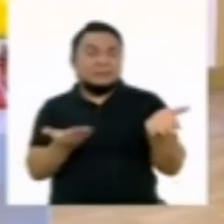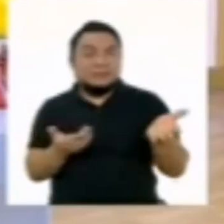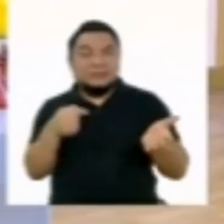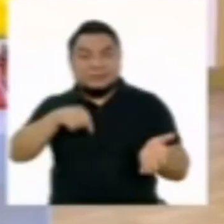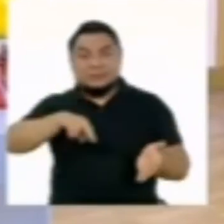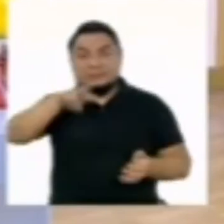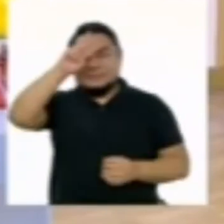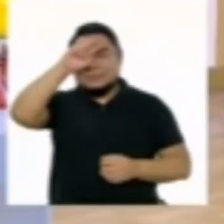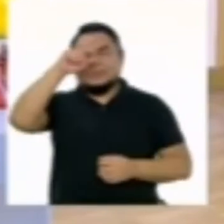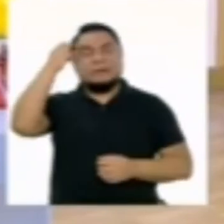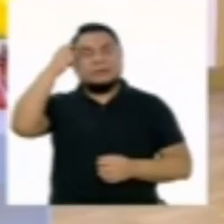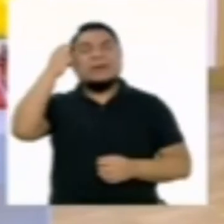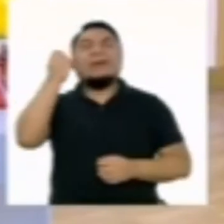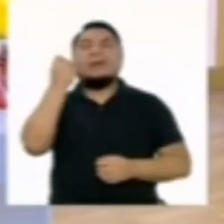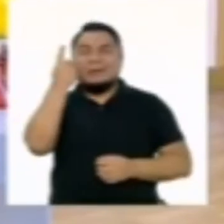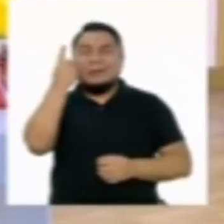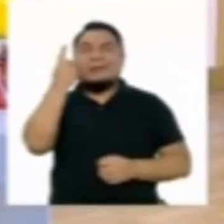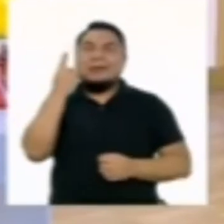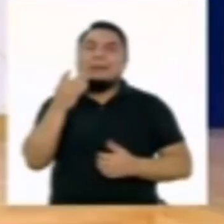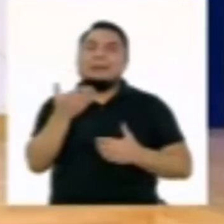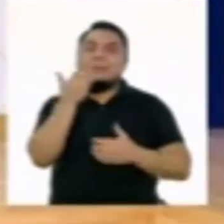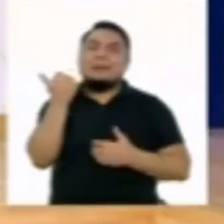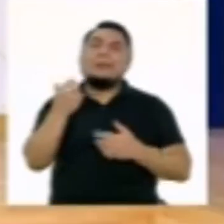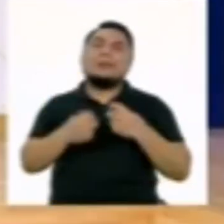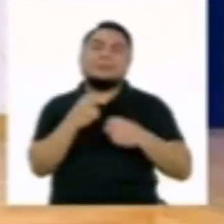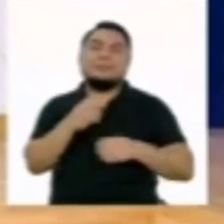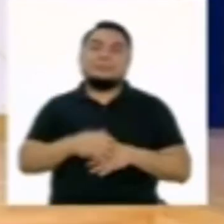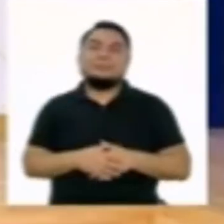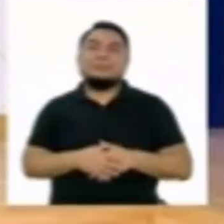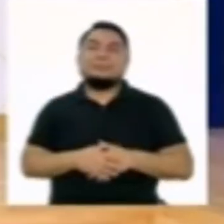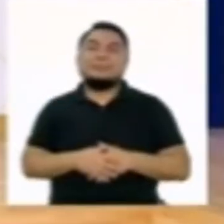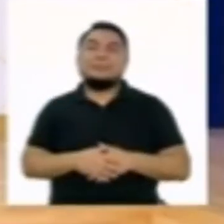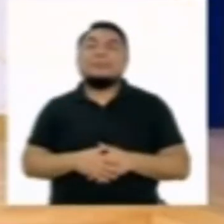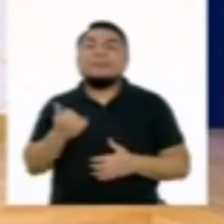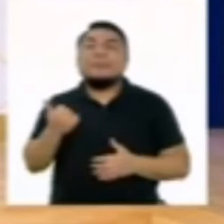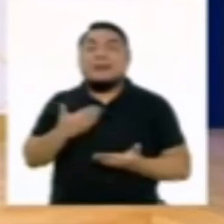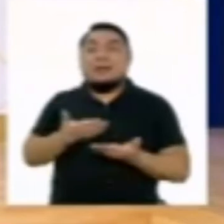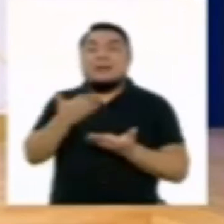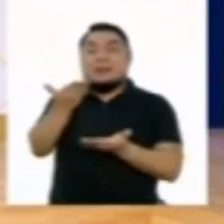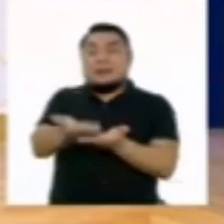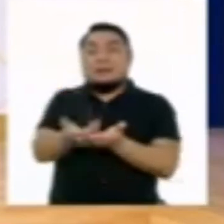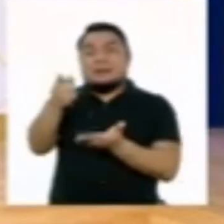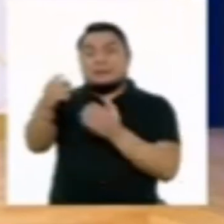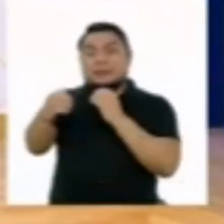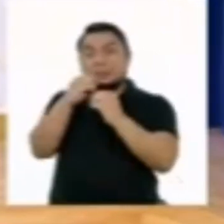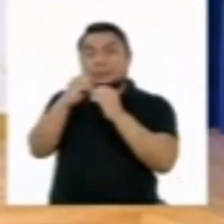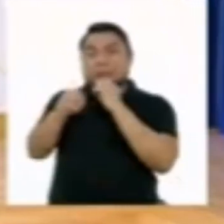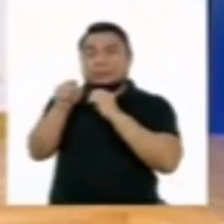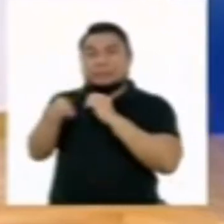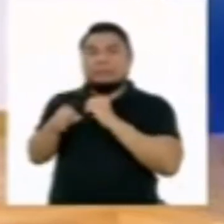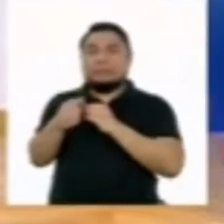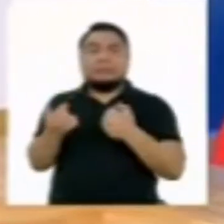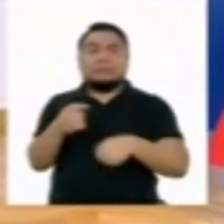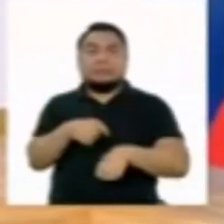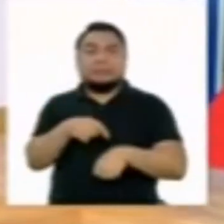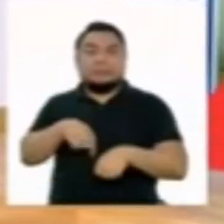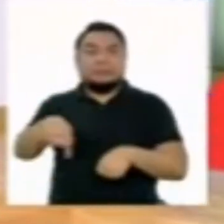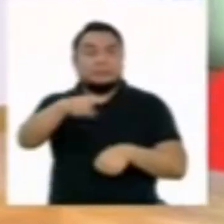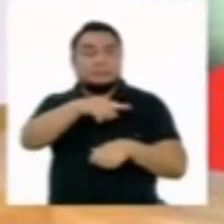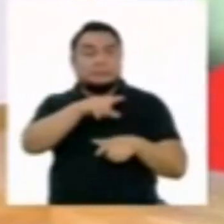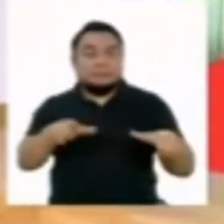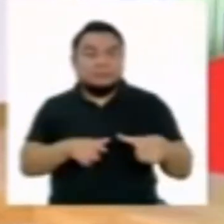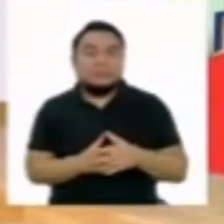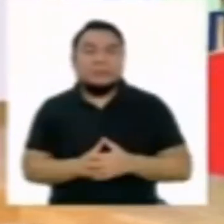vehicular en nuestro país, entiendo mejor el problema. Antes de pasar a proponer alguna posible solución para la situación en